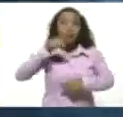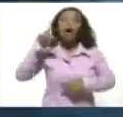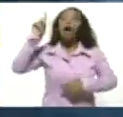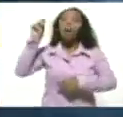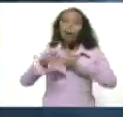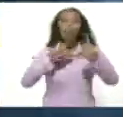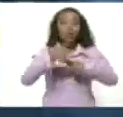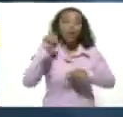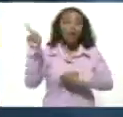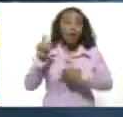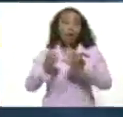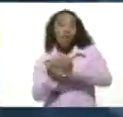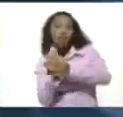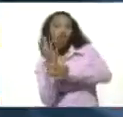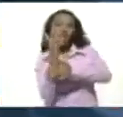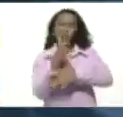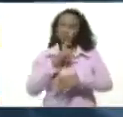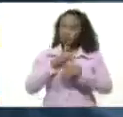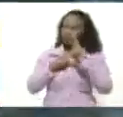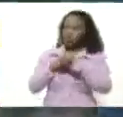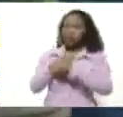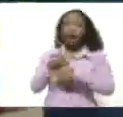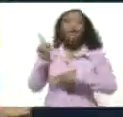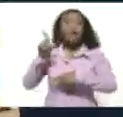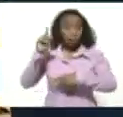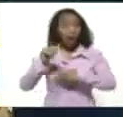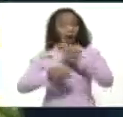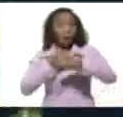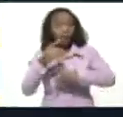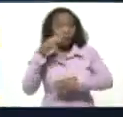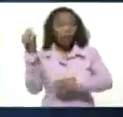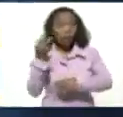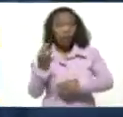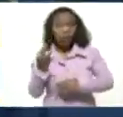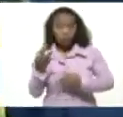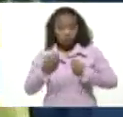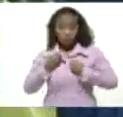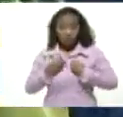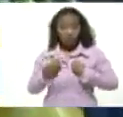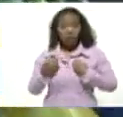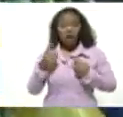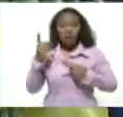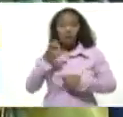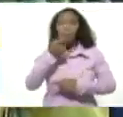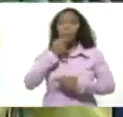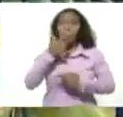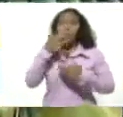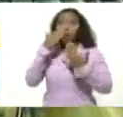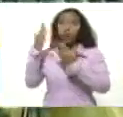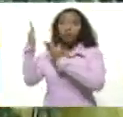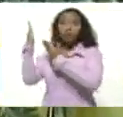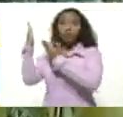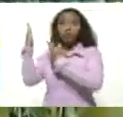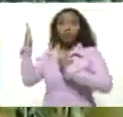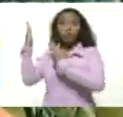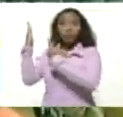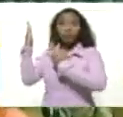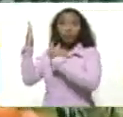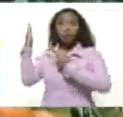produce allá. ¿Y estas flores tan extrañas? También se producen allá. ¿Son de verdad? Los tulipanes, ¿sí? Qué bellas son. Los tulipanes,